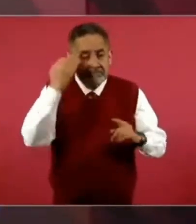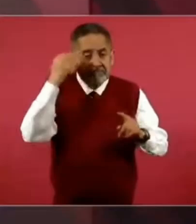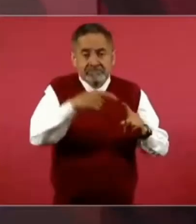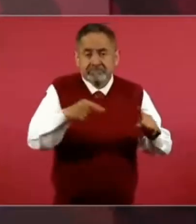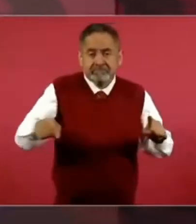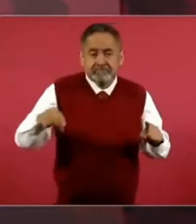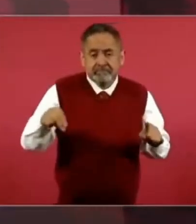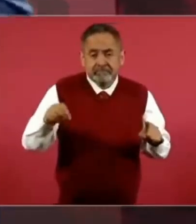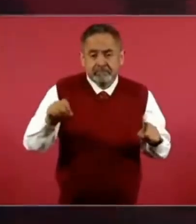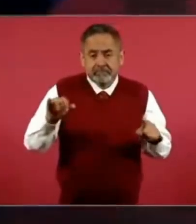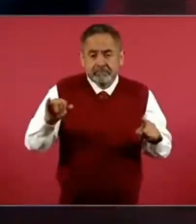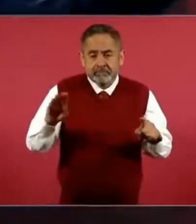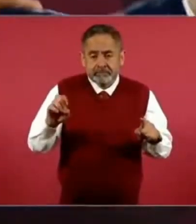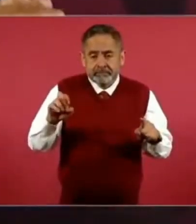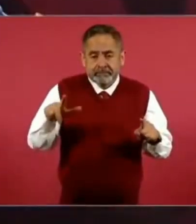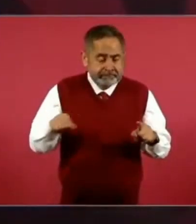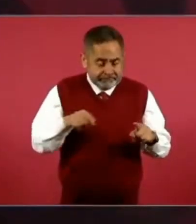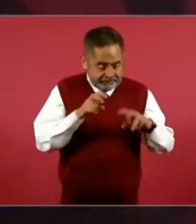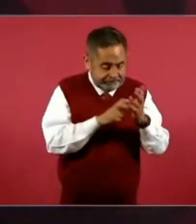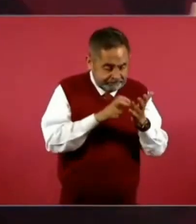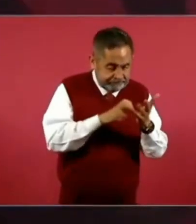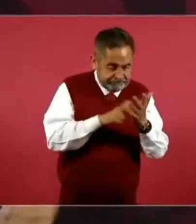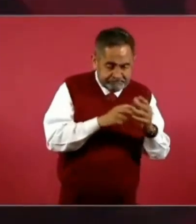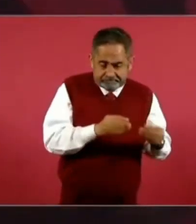y la regresan